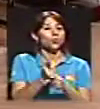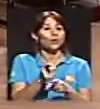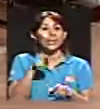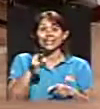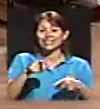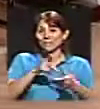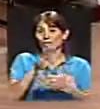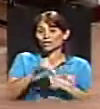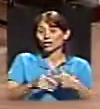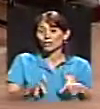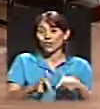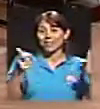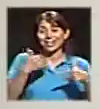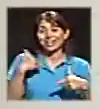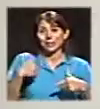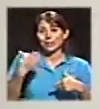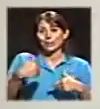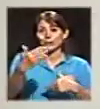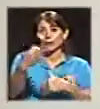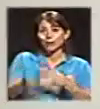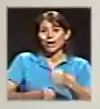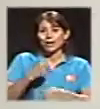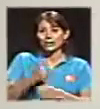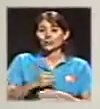grandes retos que tenemos para los siguientes años.